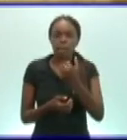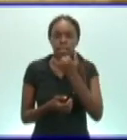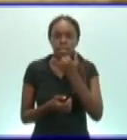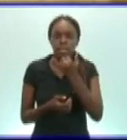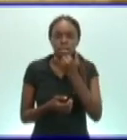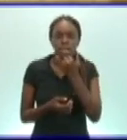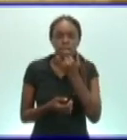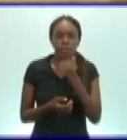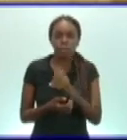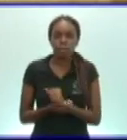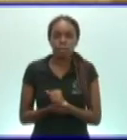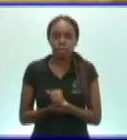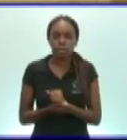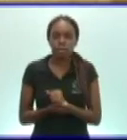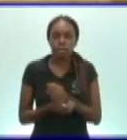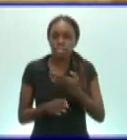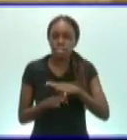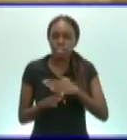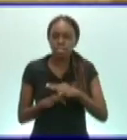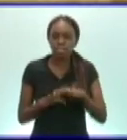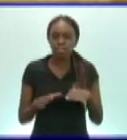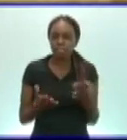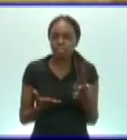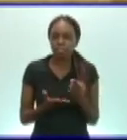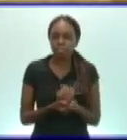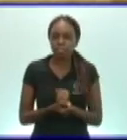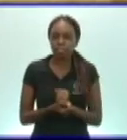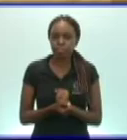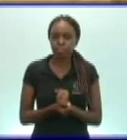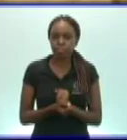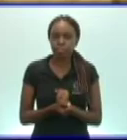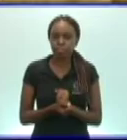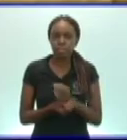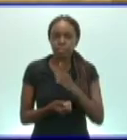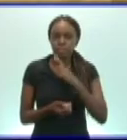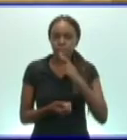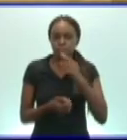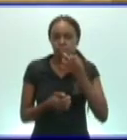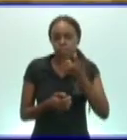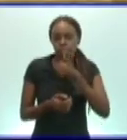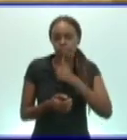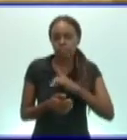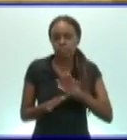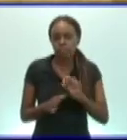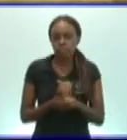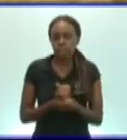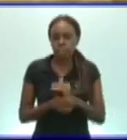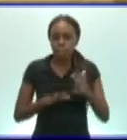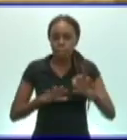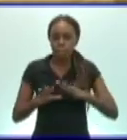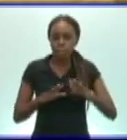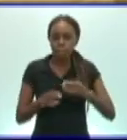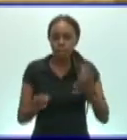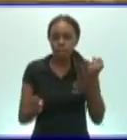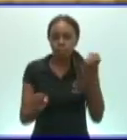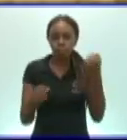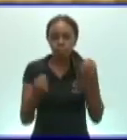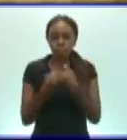órdenes. ¿Qué significa esto? Fácil es responder: prepara un golpe de Estado.